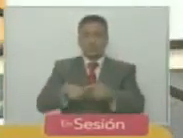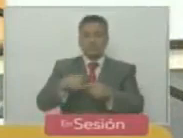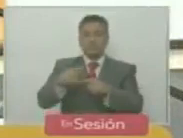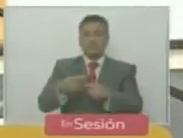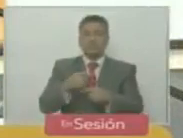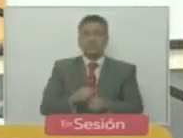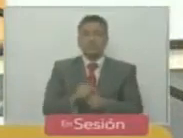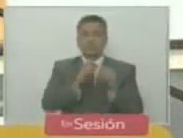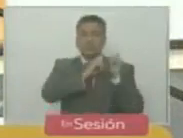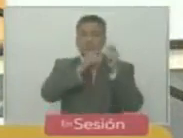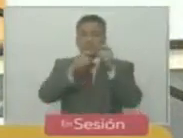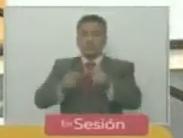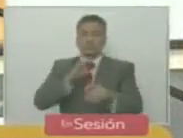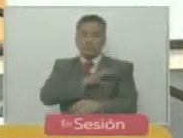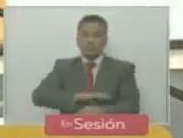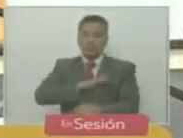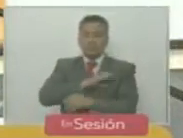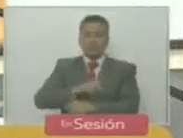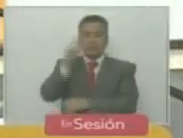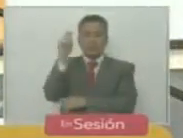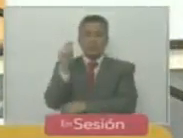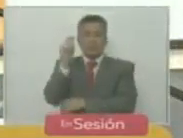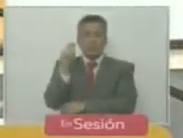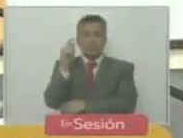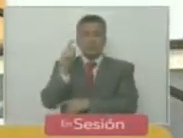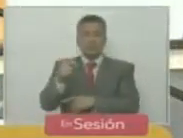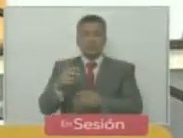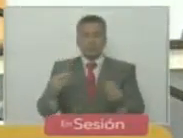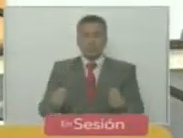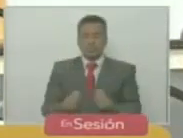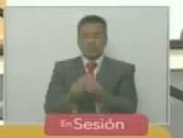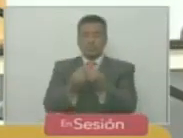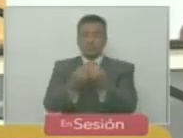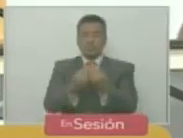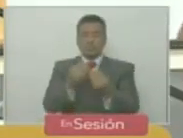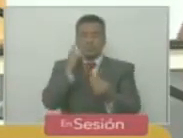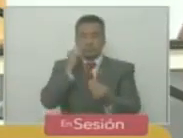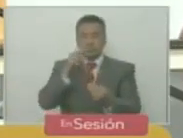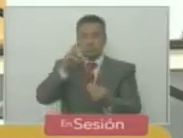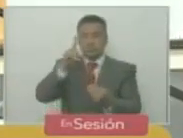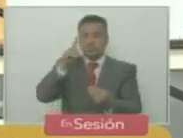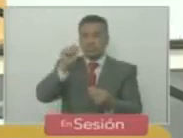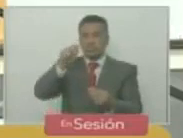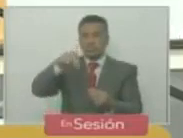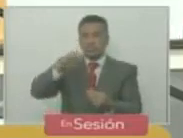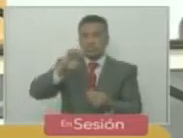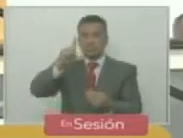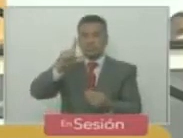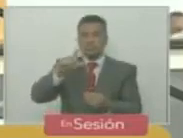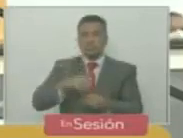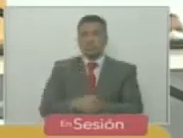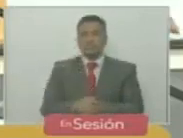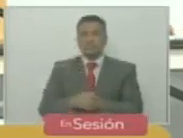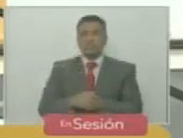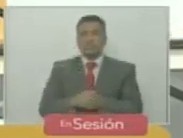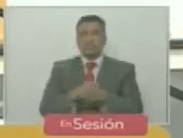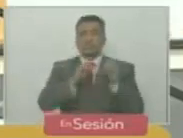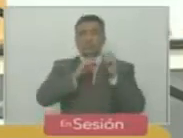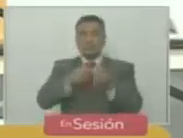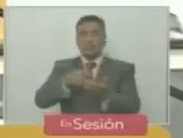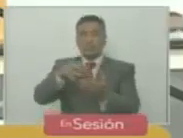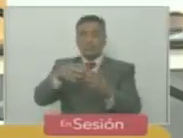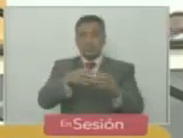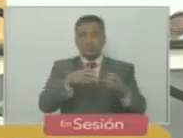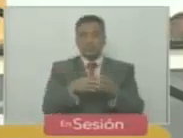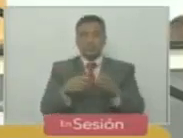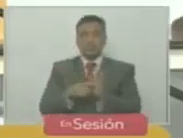Seguidamente, designó una comisión de diputados para acompañar al ciudadano Daniel Augusto Ramírez Herrera al hemiciclo de